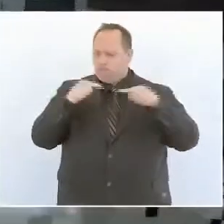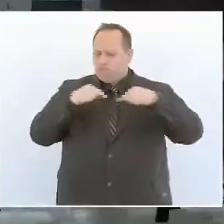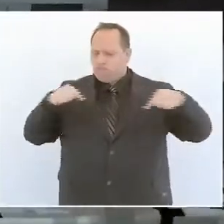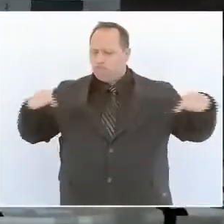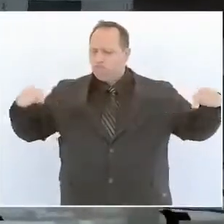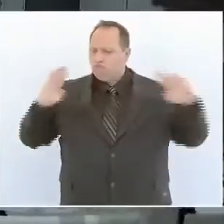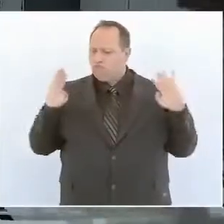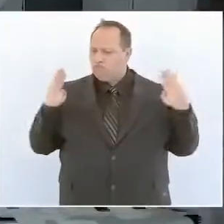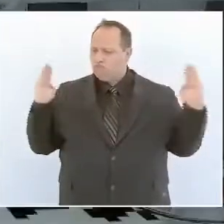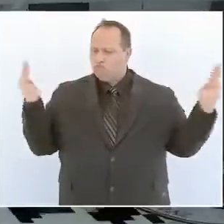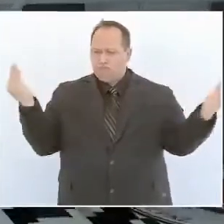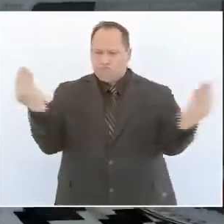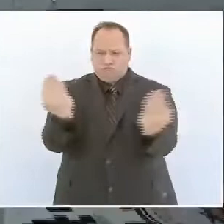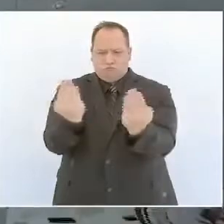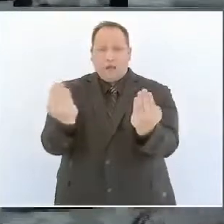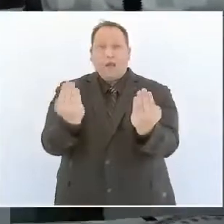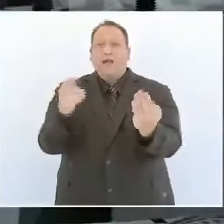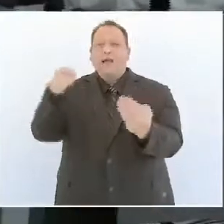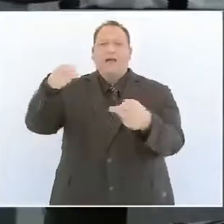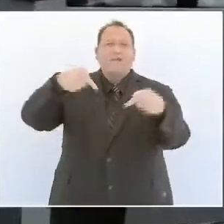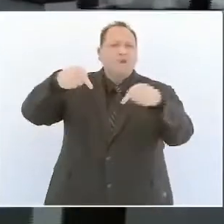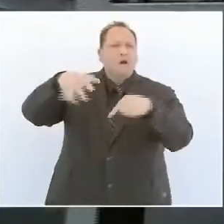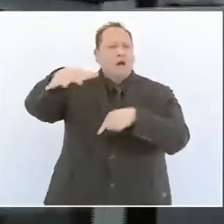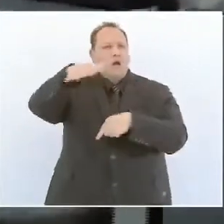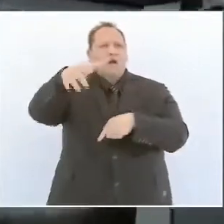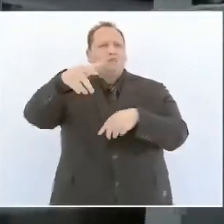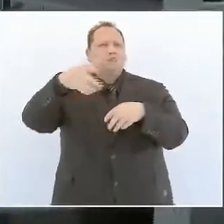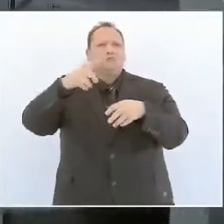perimetral, con esta cancha,